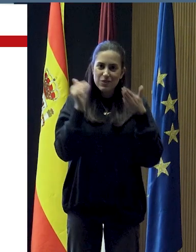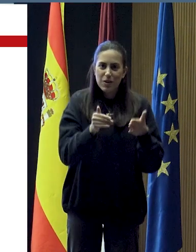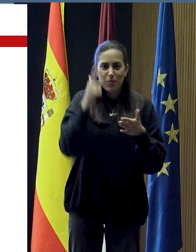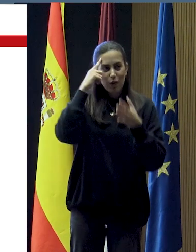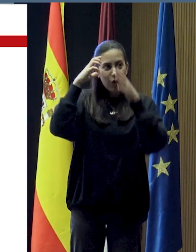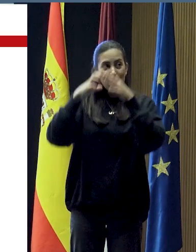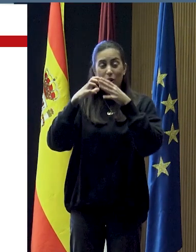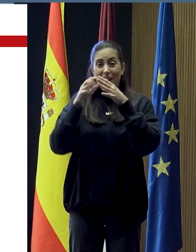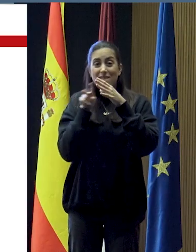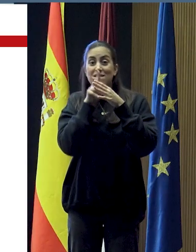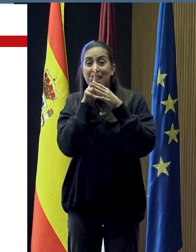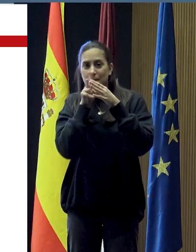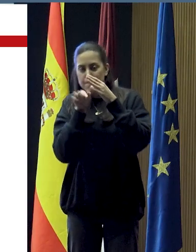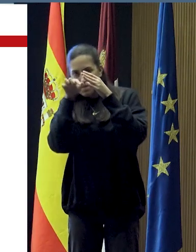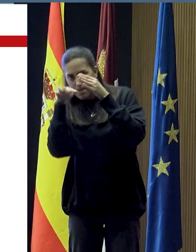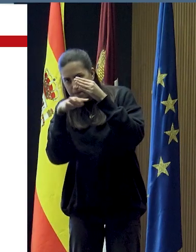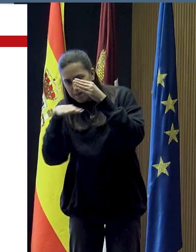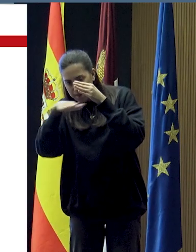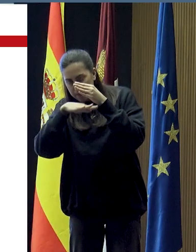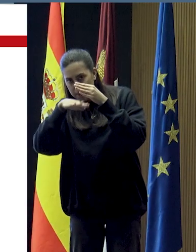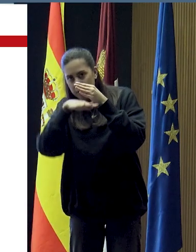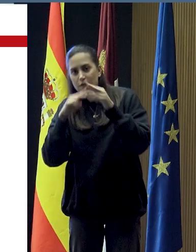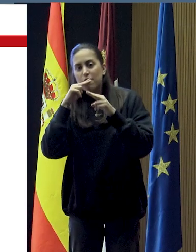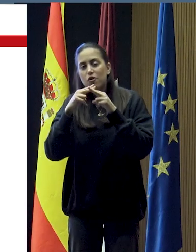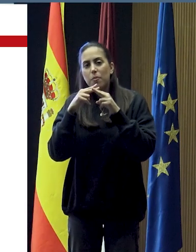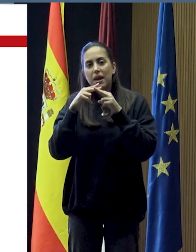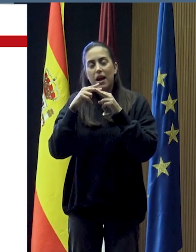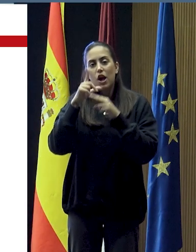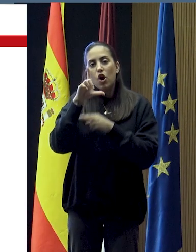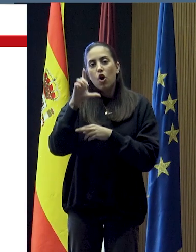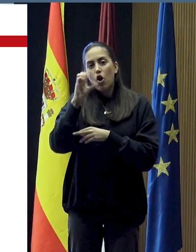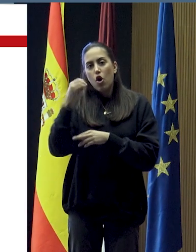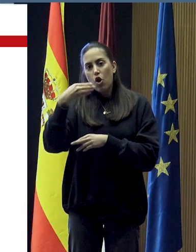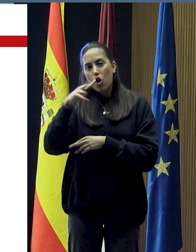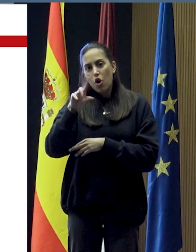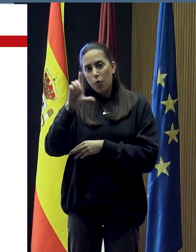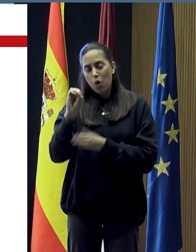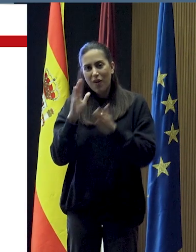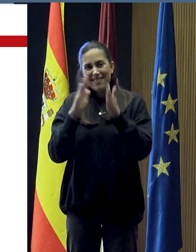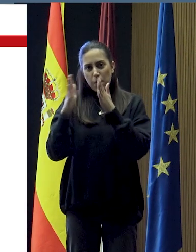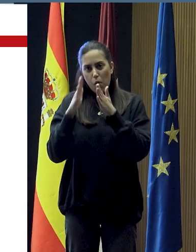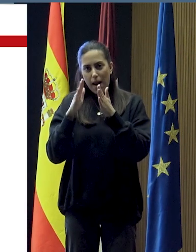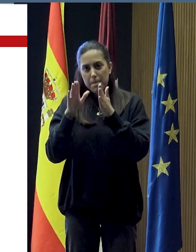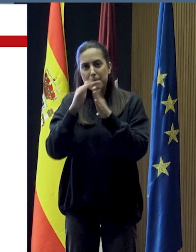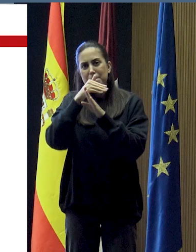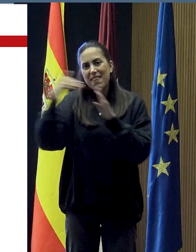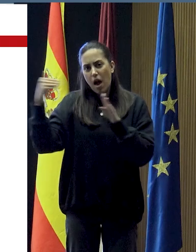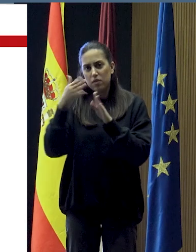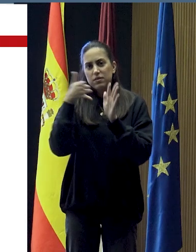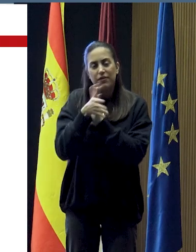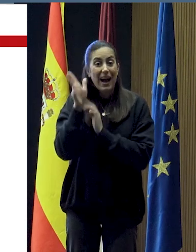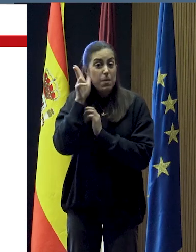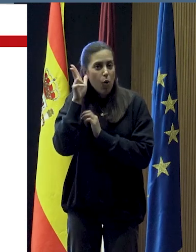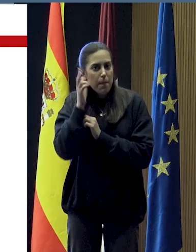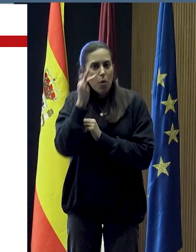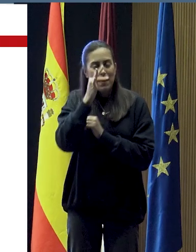que está pintada en verde, ¿vale? Que es lo que se llama el lóbulo temporal medial. Eso involucra no solamente el hipocampo,